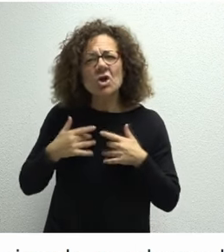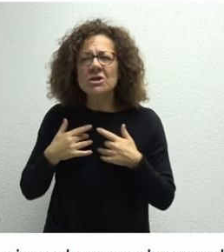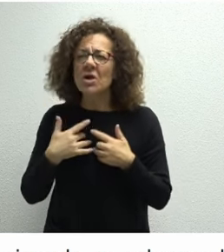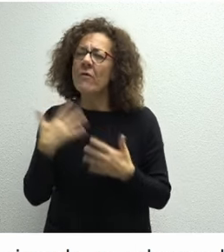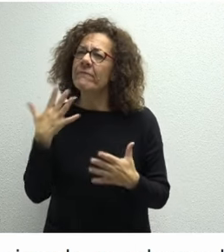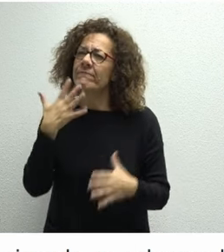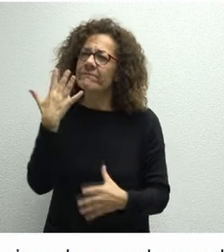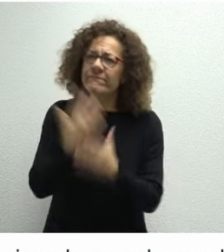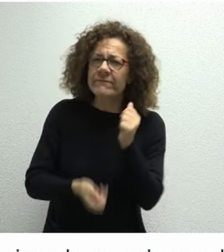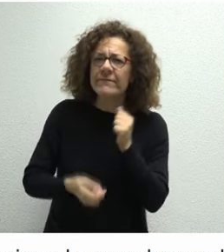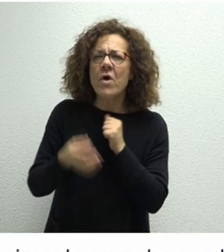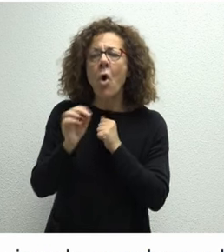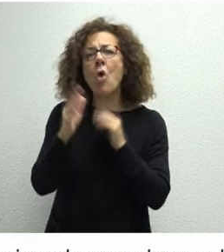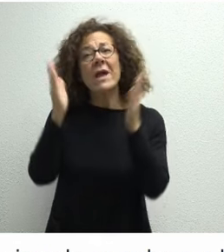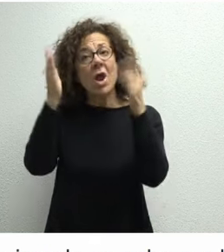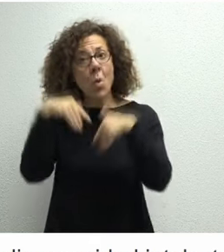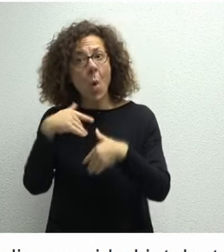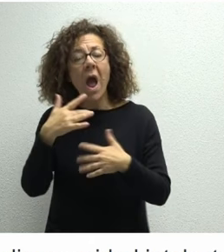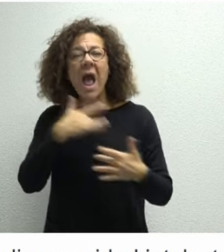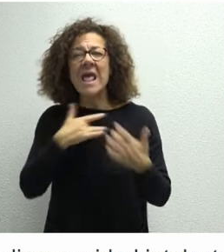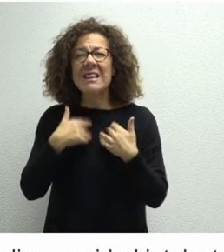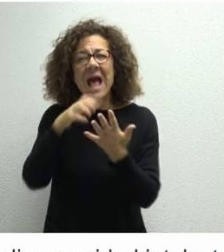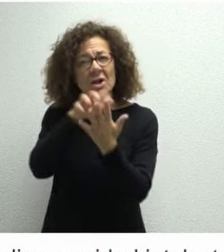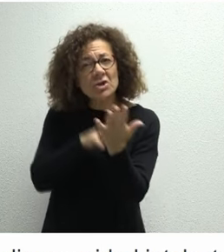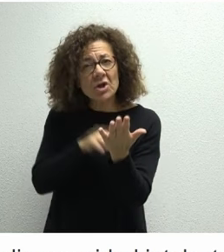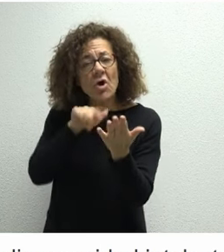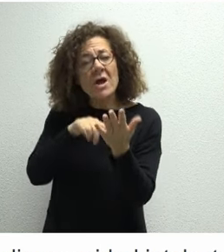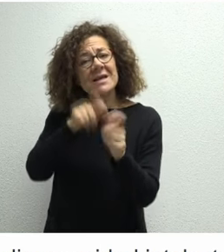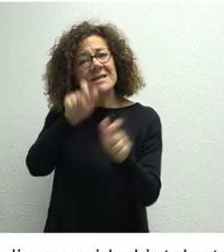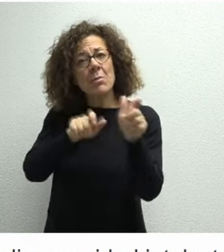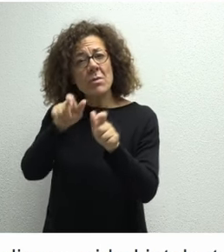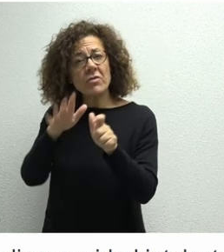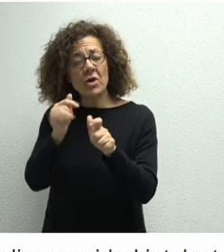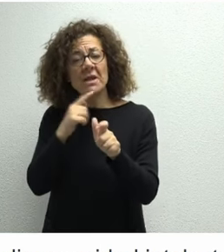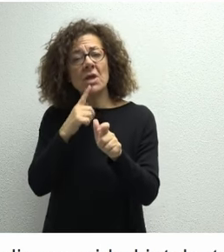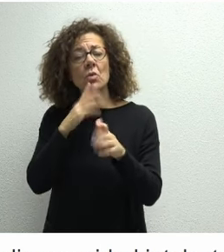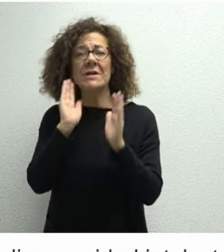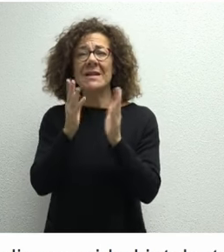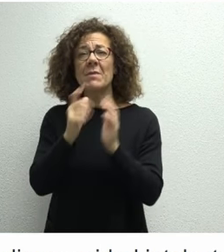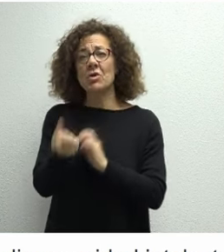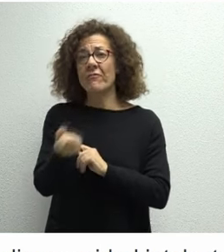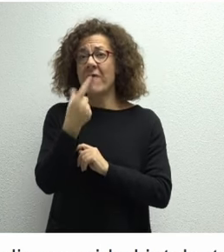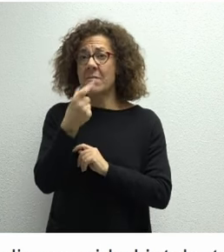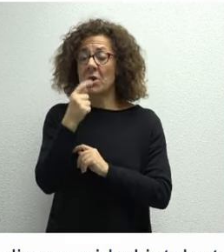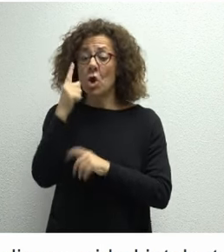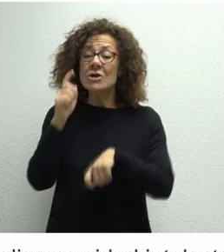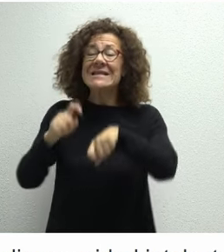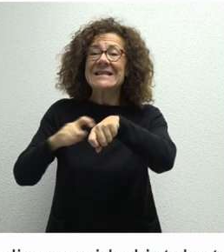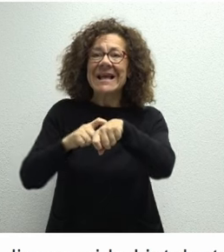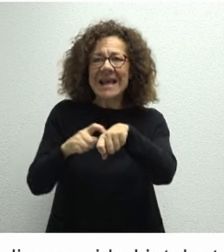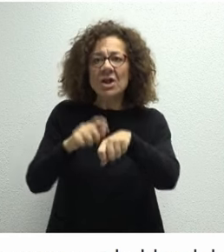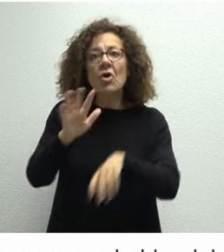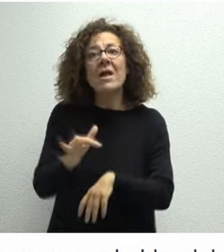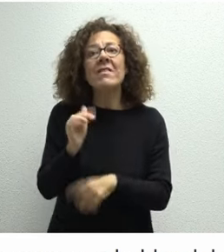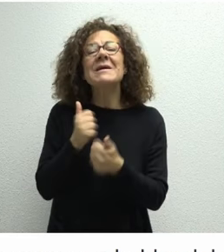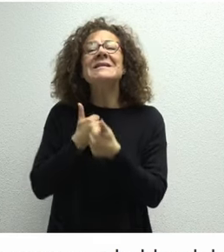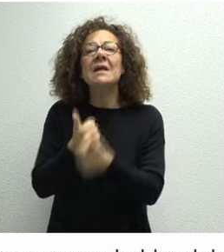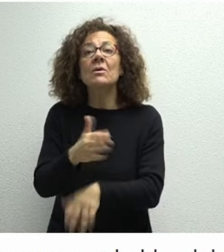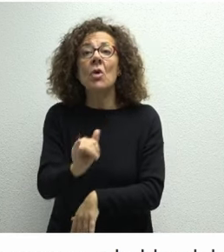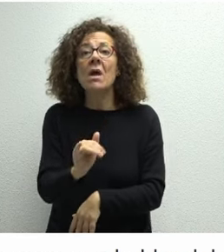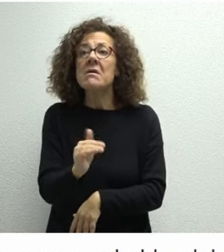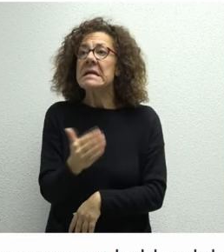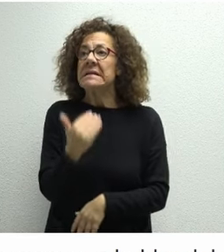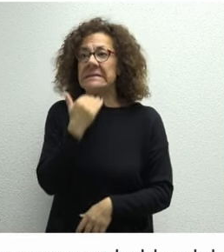diagnóstico Y de esa población que tiene un tratamiento farmacológico psiquiátrico y que tiene un seguimiento pues